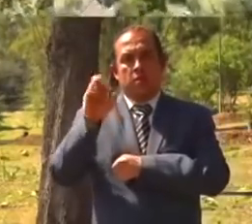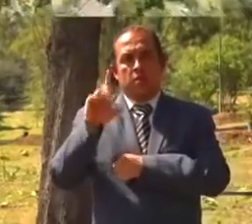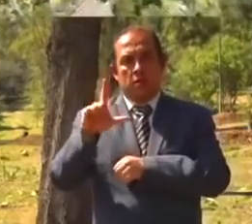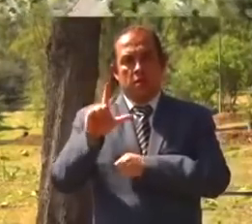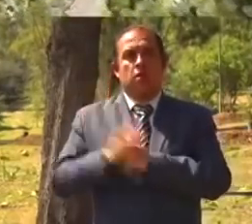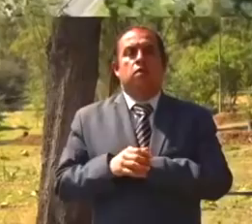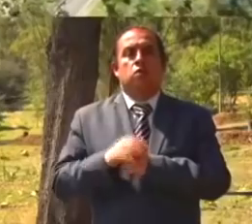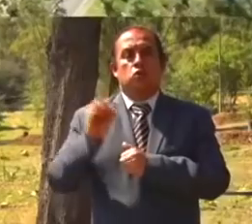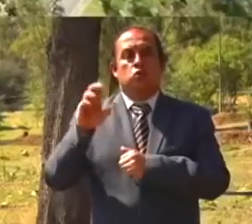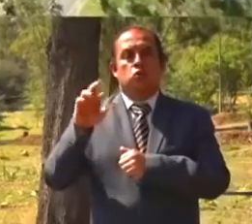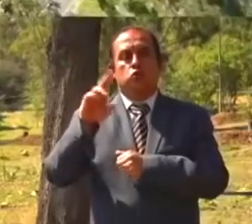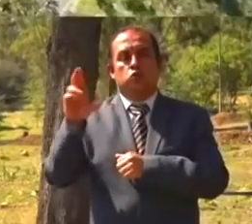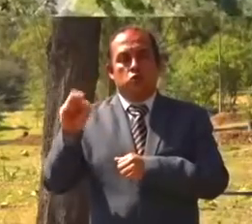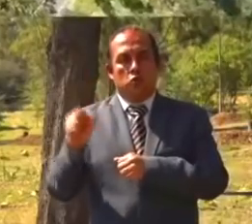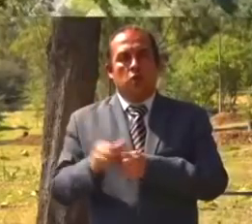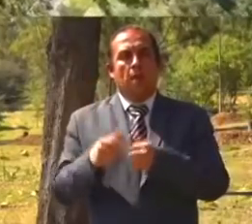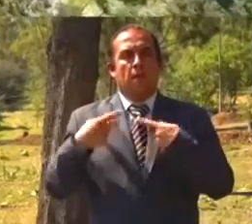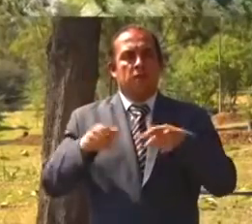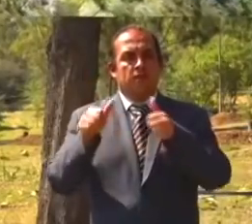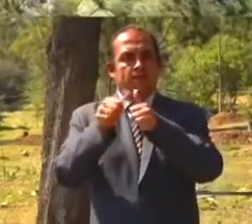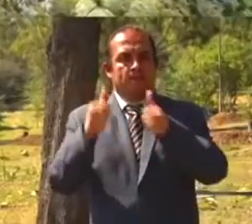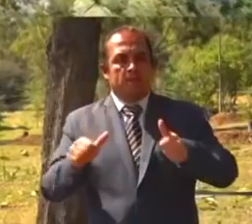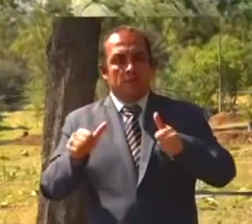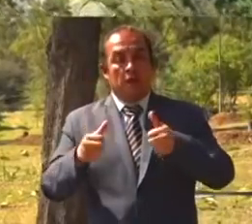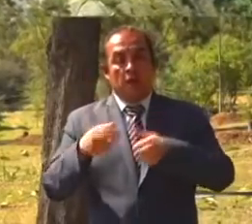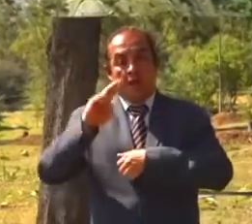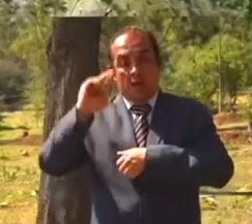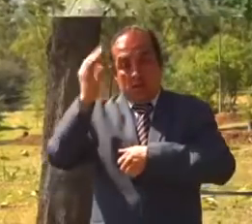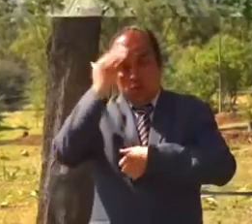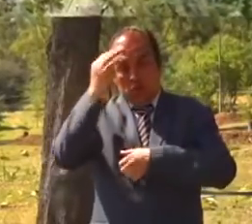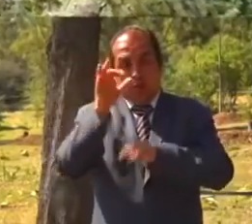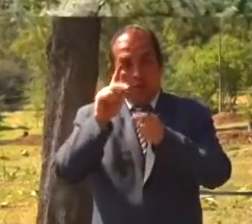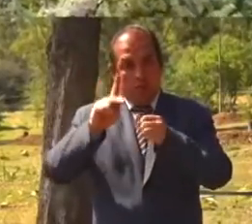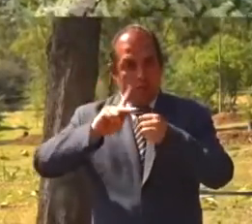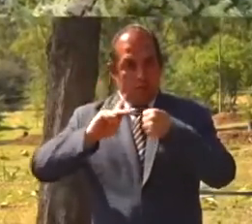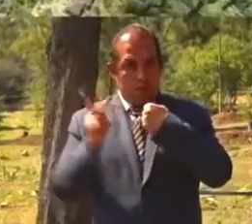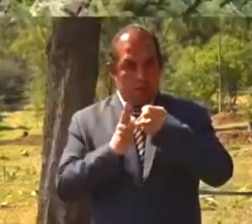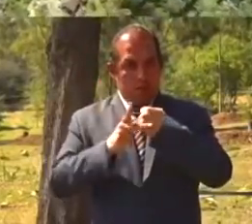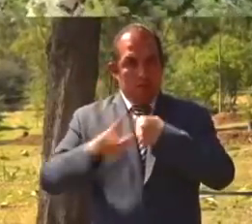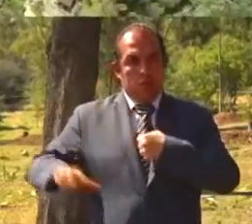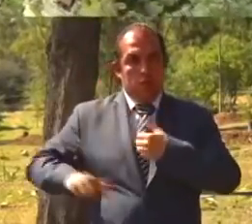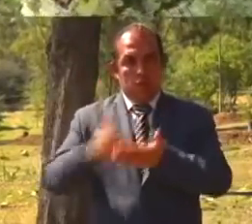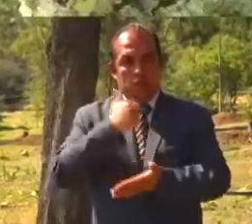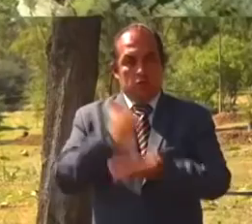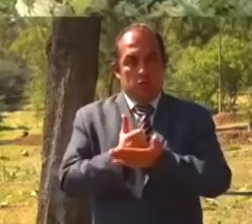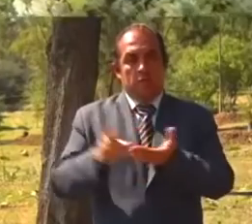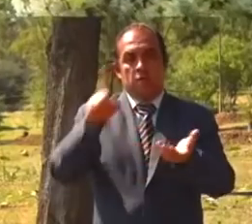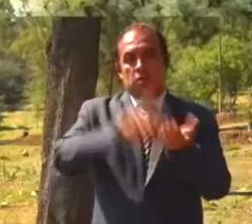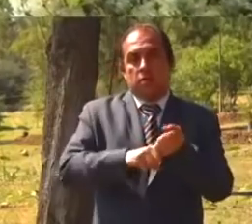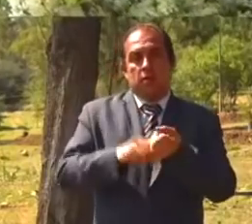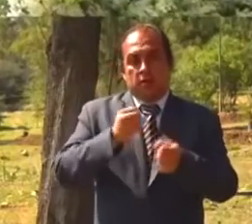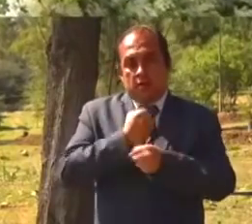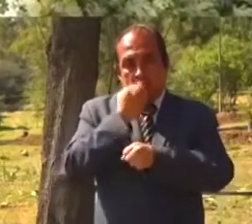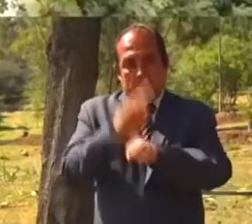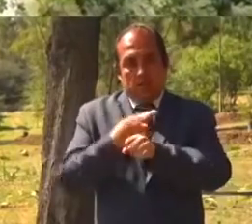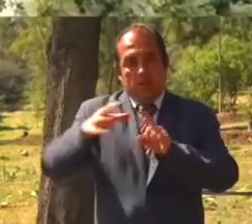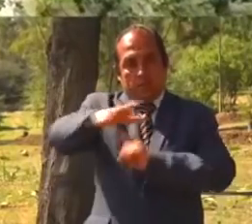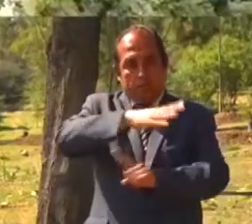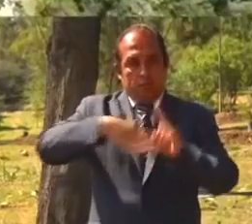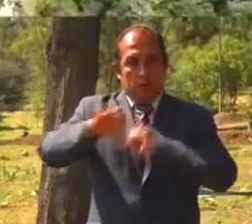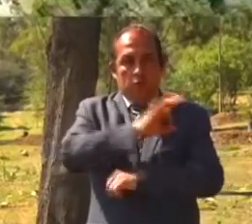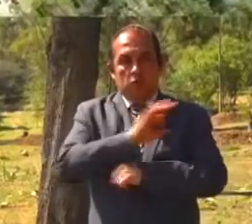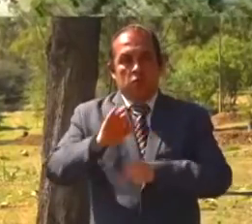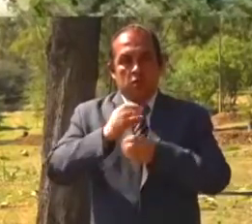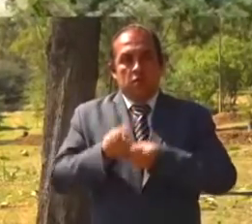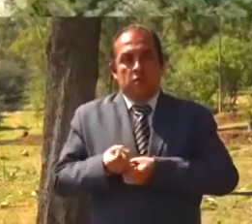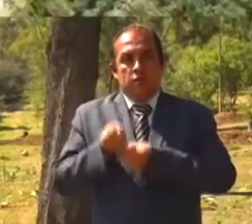Orozco, este artista reconocido de nuestro país, y el gobierno de la ciudad, particularmente la Secretaría del Medio Ambiente,